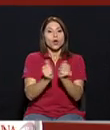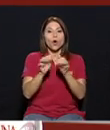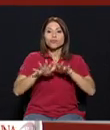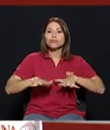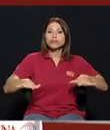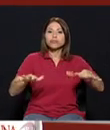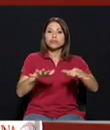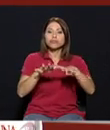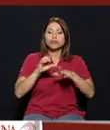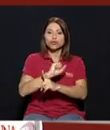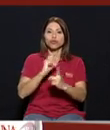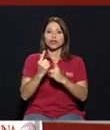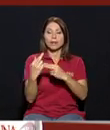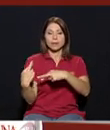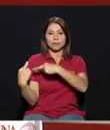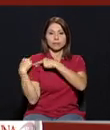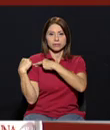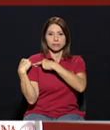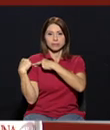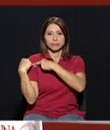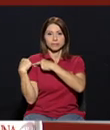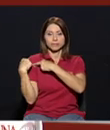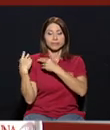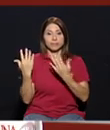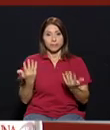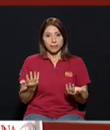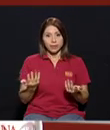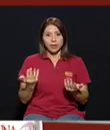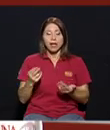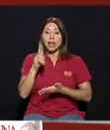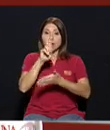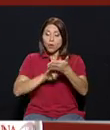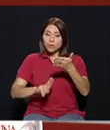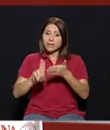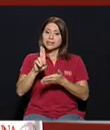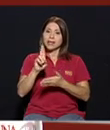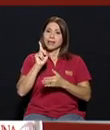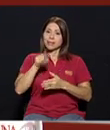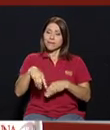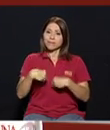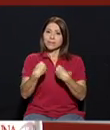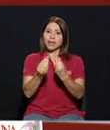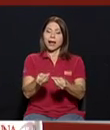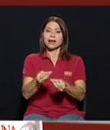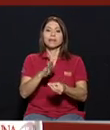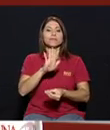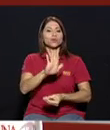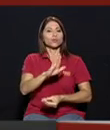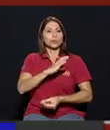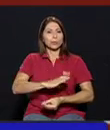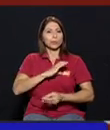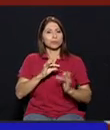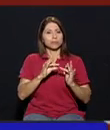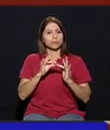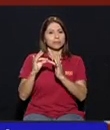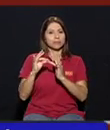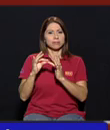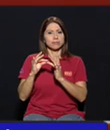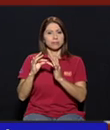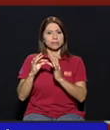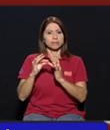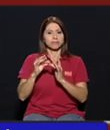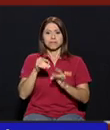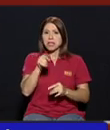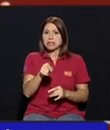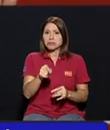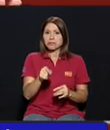socialmente responsable. En ese sentido, la universidad había que dotarla de esta condición especial que